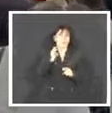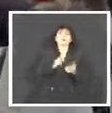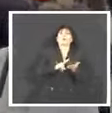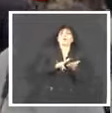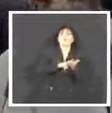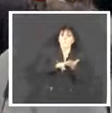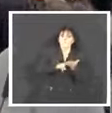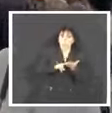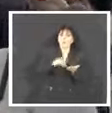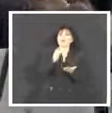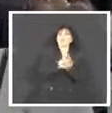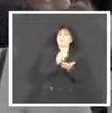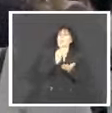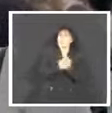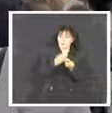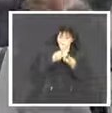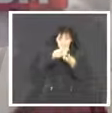Solamente